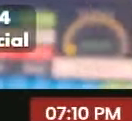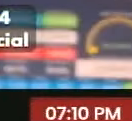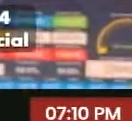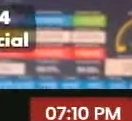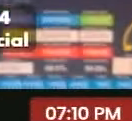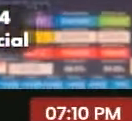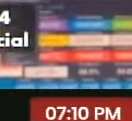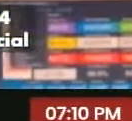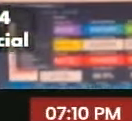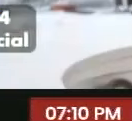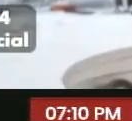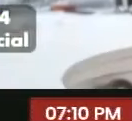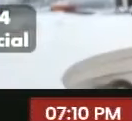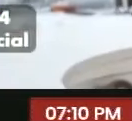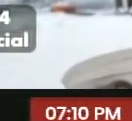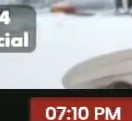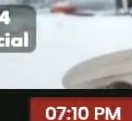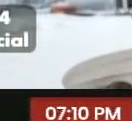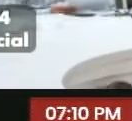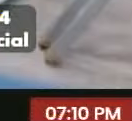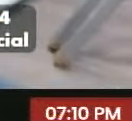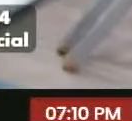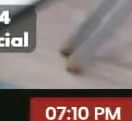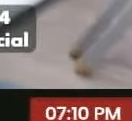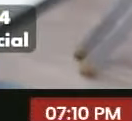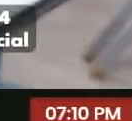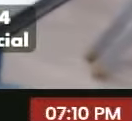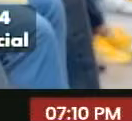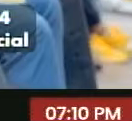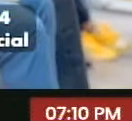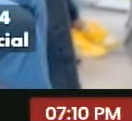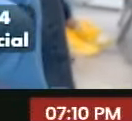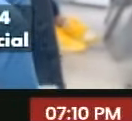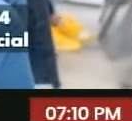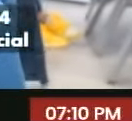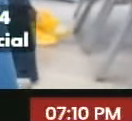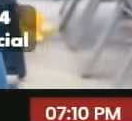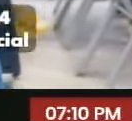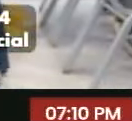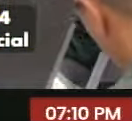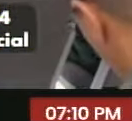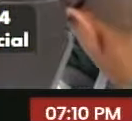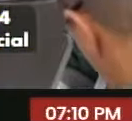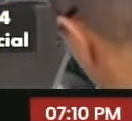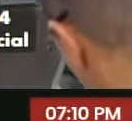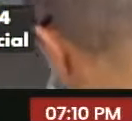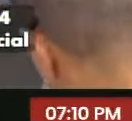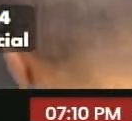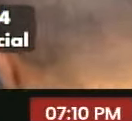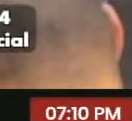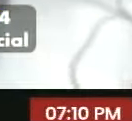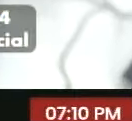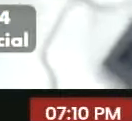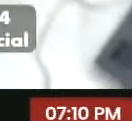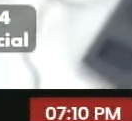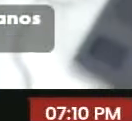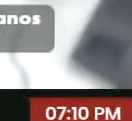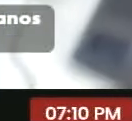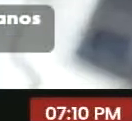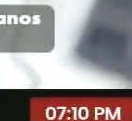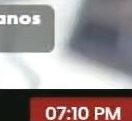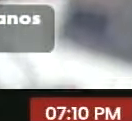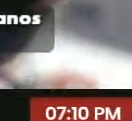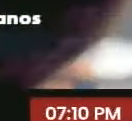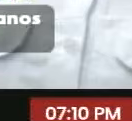públicas y lograr un 2024 de atención, solución y de mejoría sustancial de